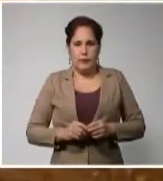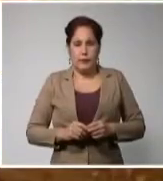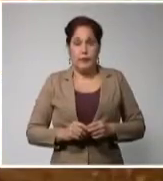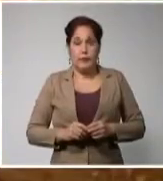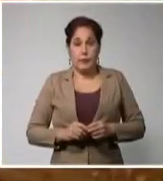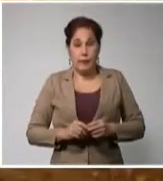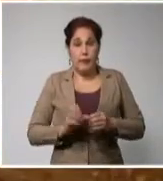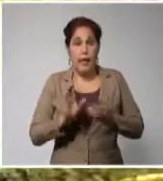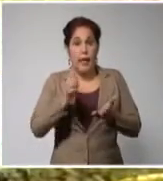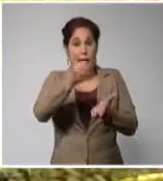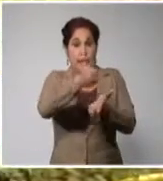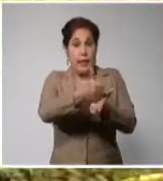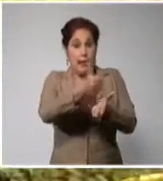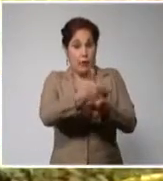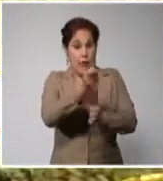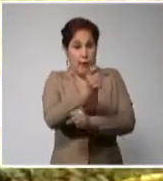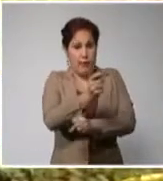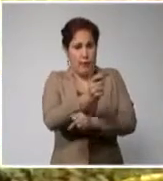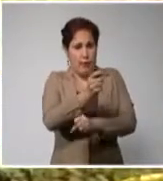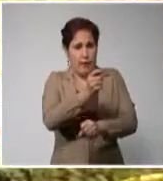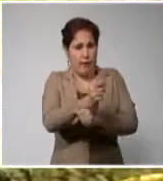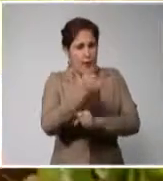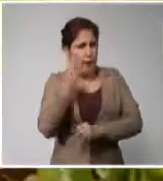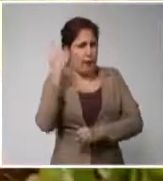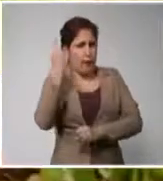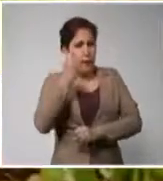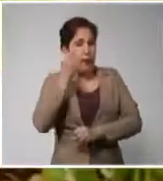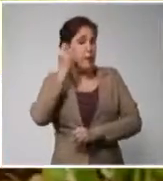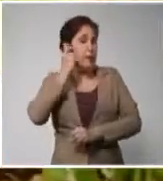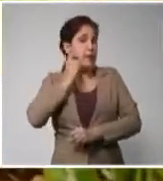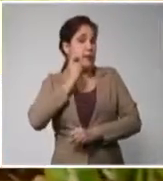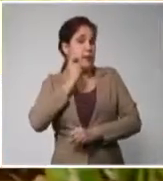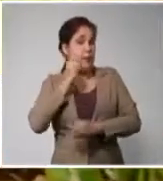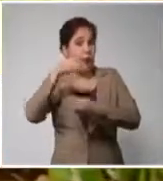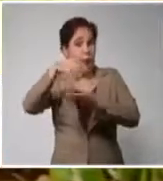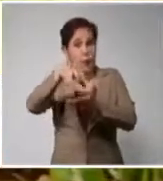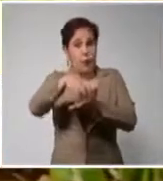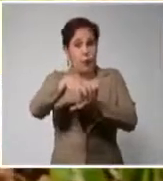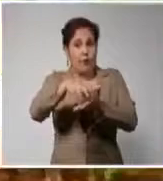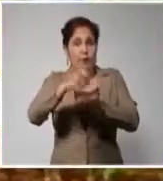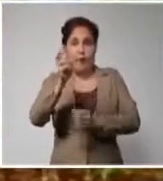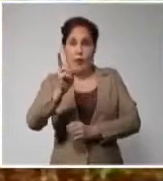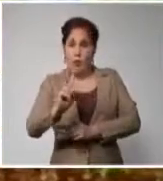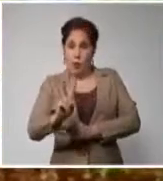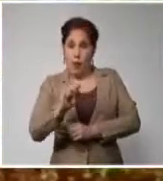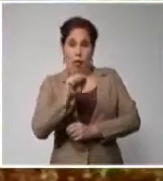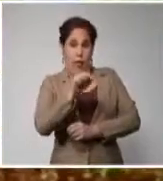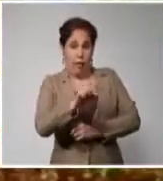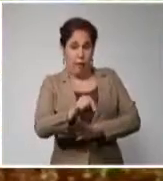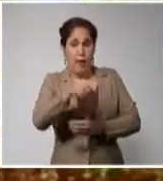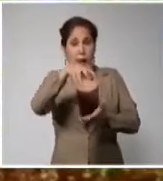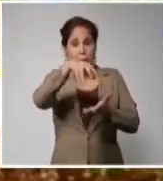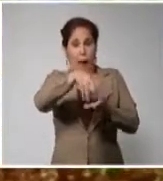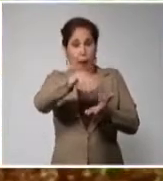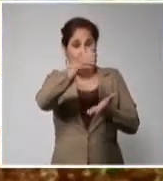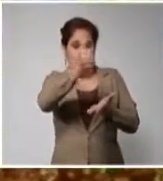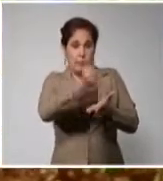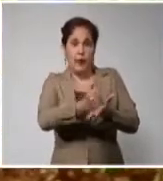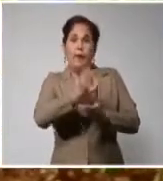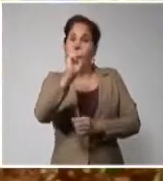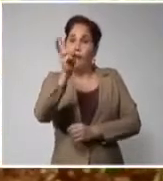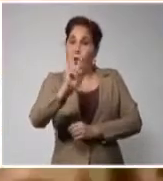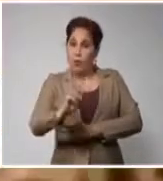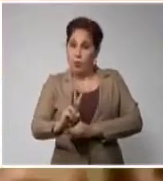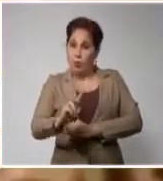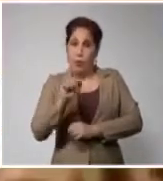En el Centro de Enseñanza Inicial Nacional Simoncito de Ciudad Tiuna, en Caracas, la capital de la República Bolivariana